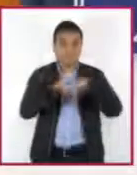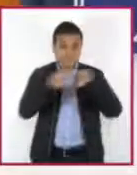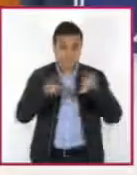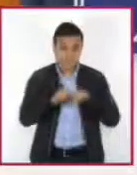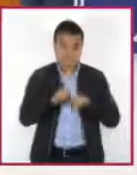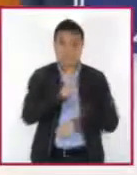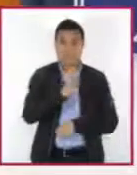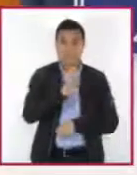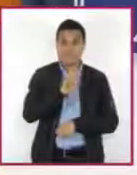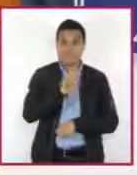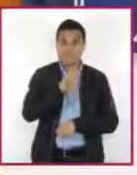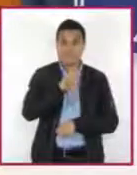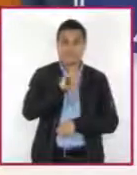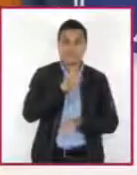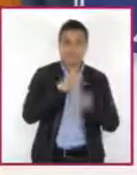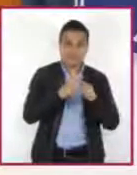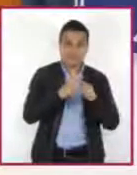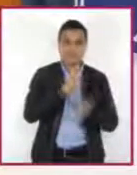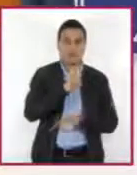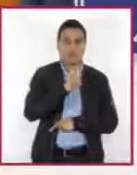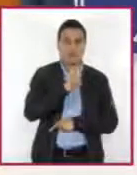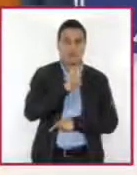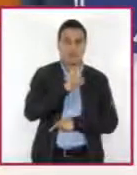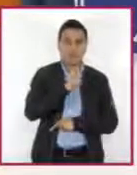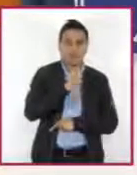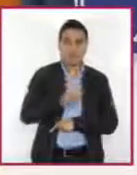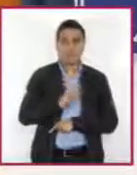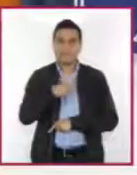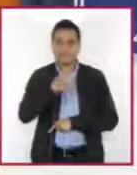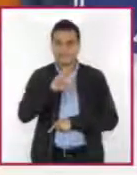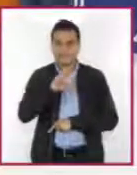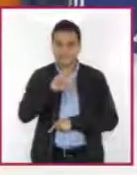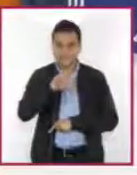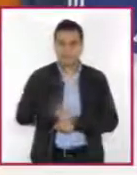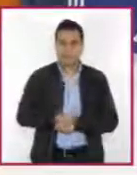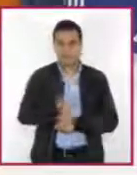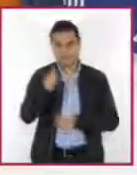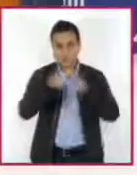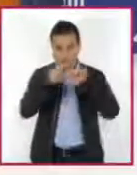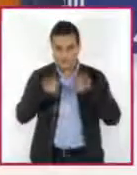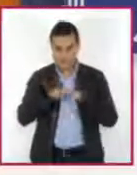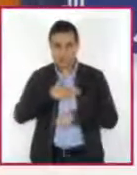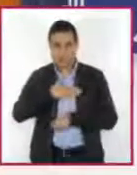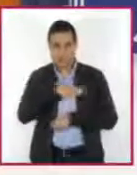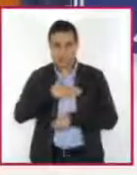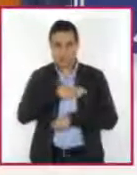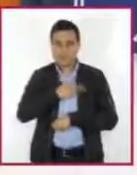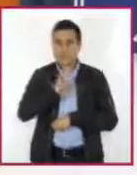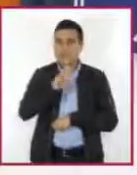está conformado por Lulú y Quique, mientras que el equipo Napoleón está conformado por Eli y Yola.